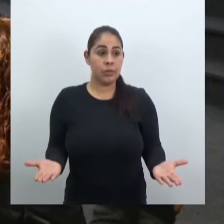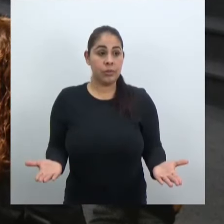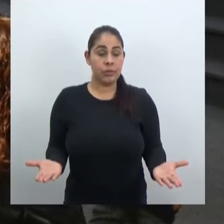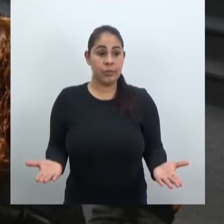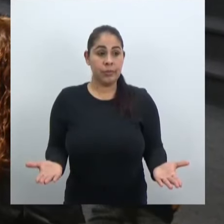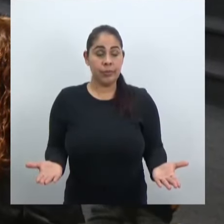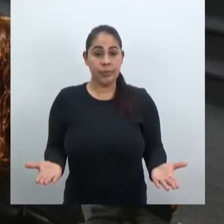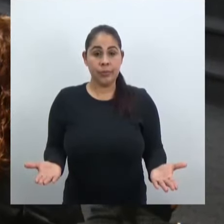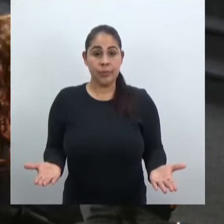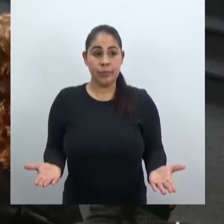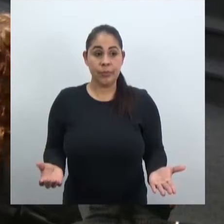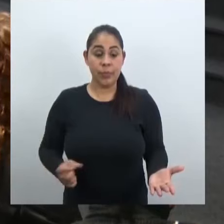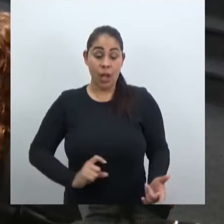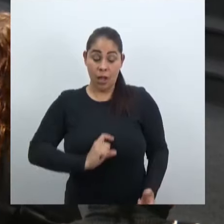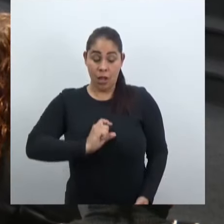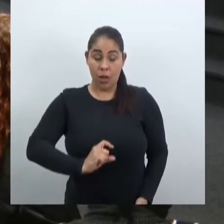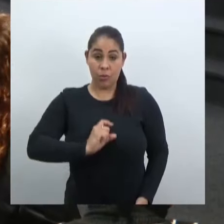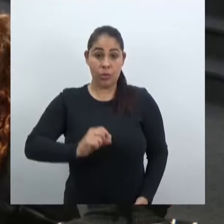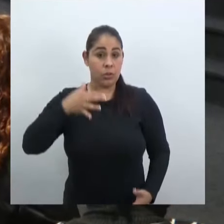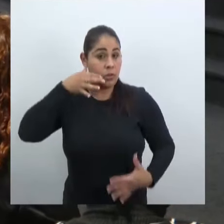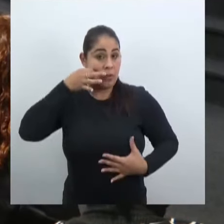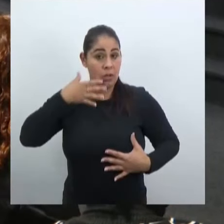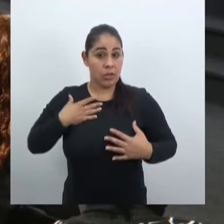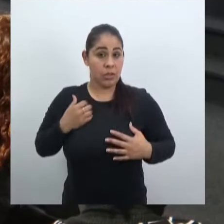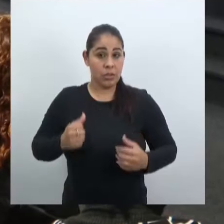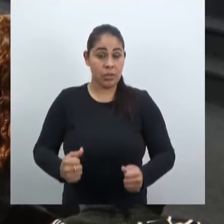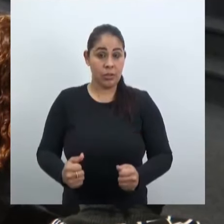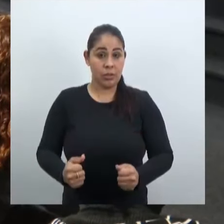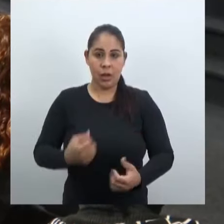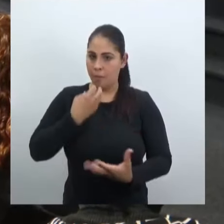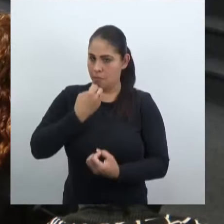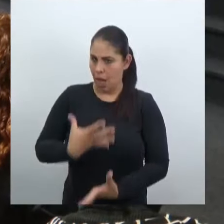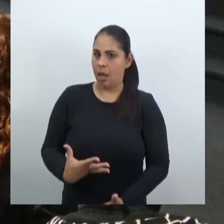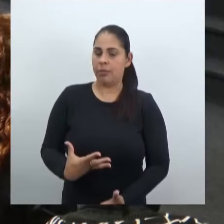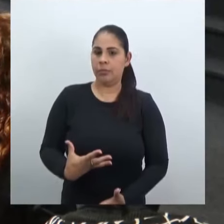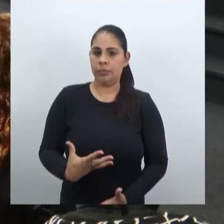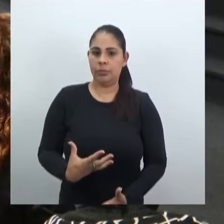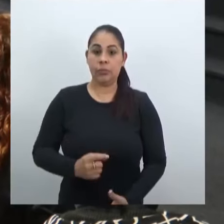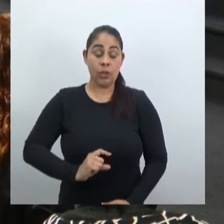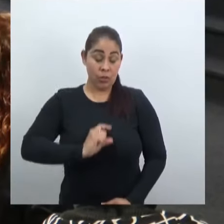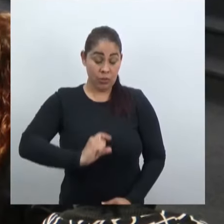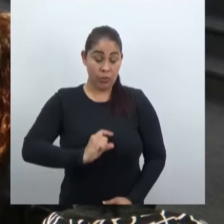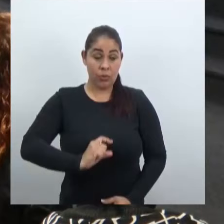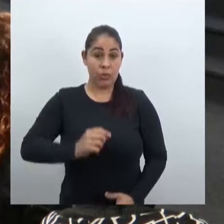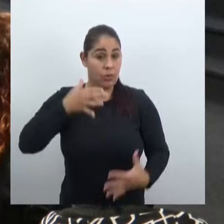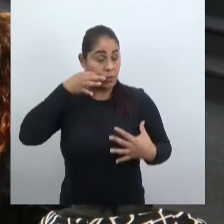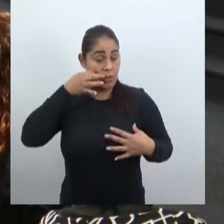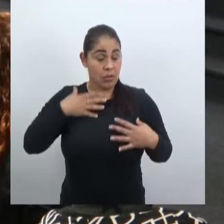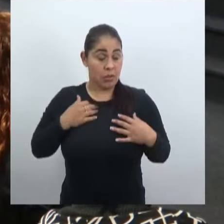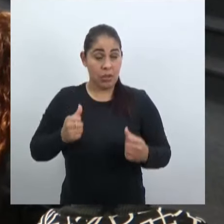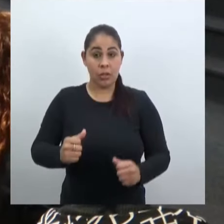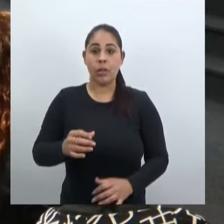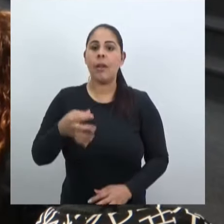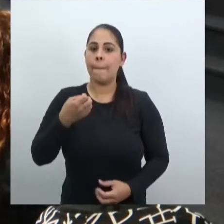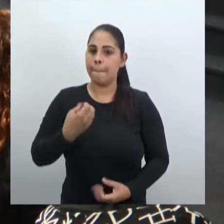una autoestima sana es bueno. ¿Está bien dicho en español autoestima? ¿No? Tener